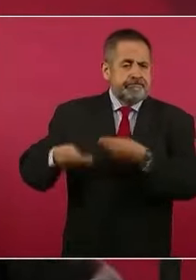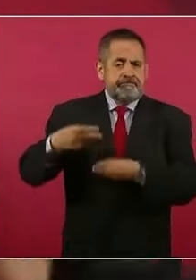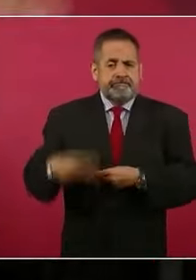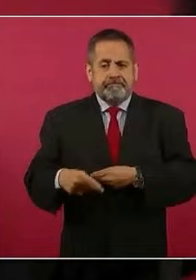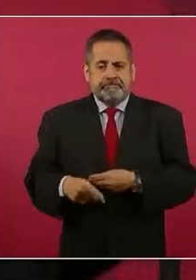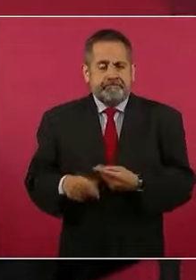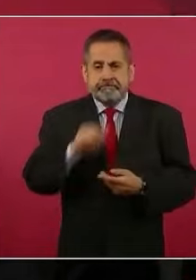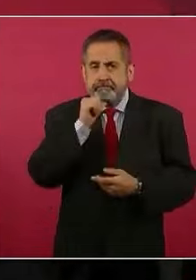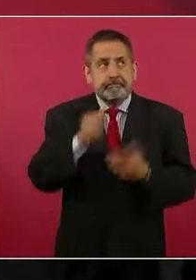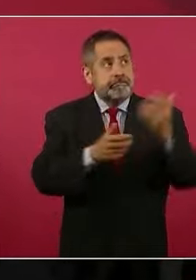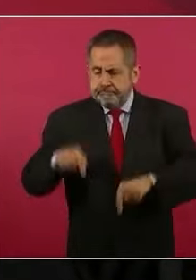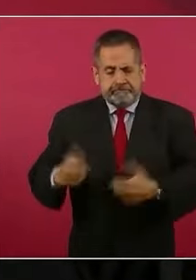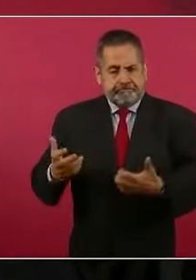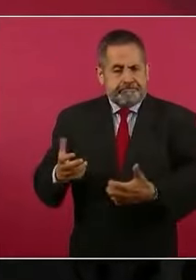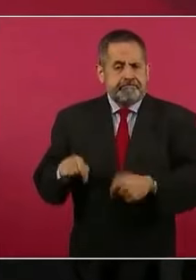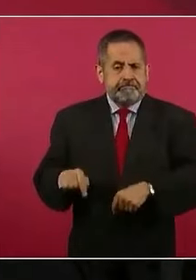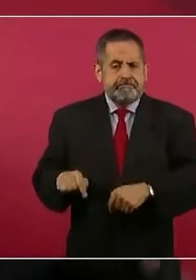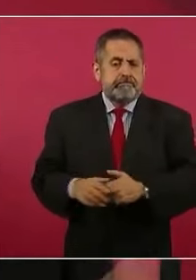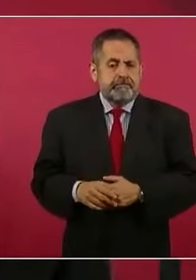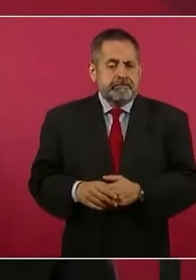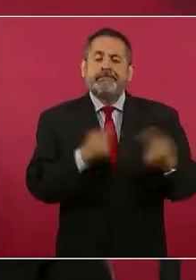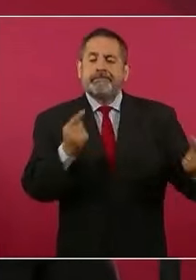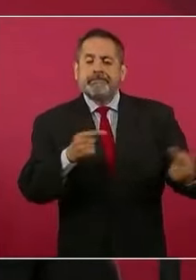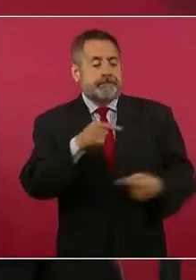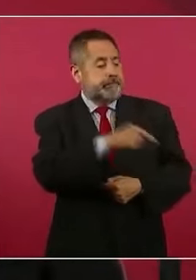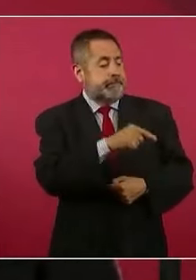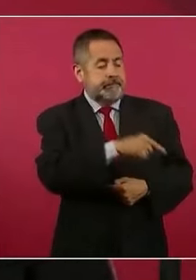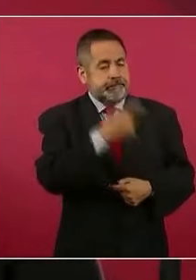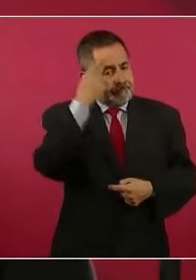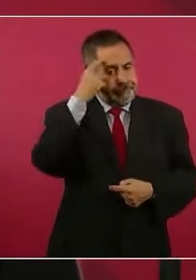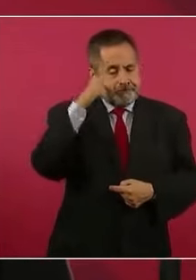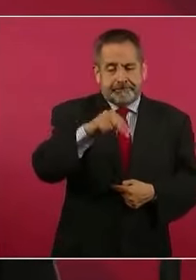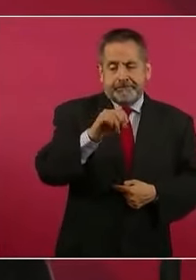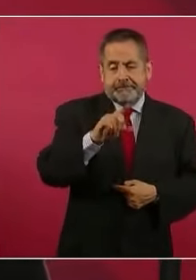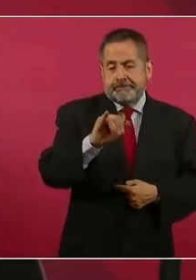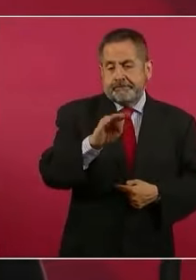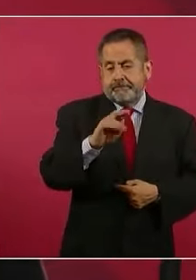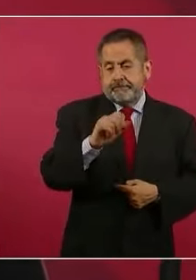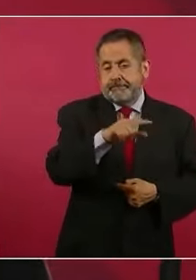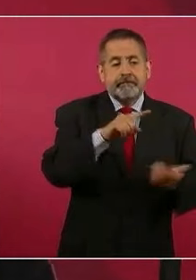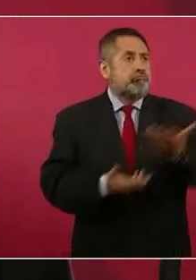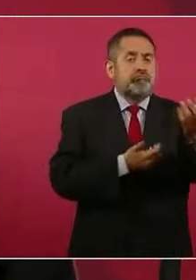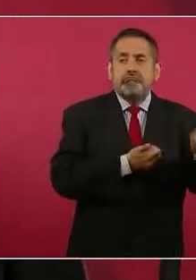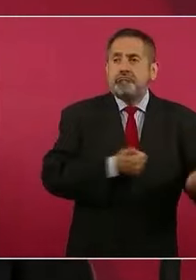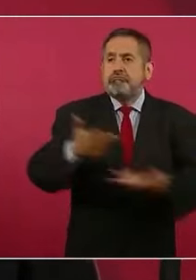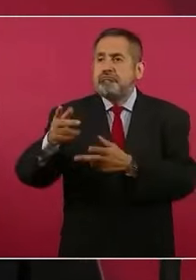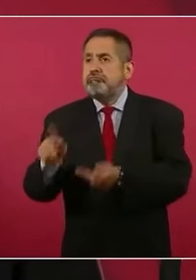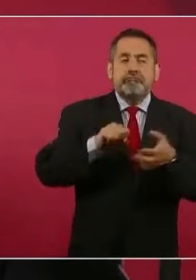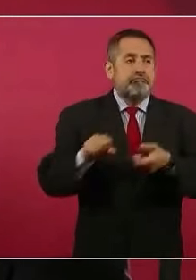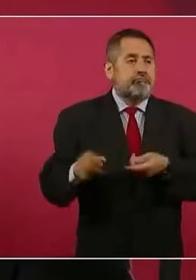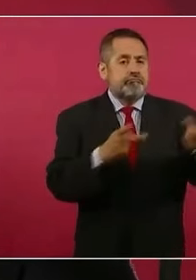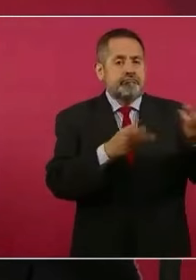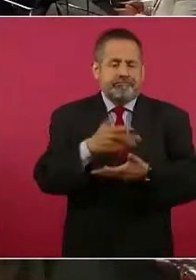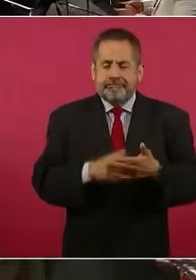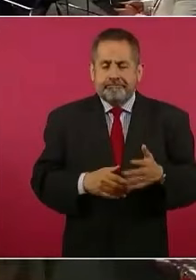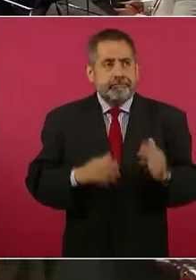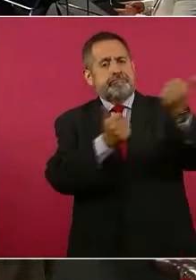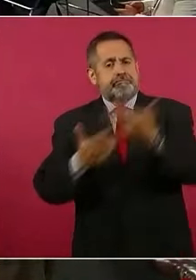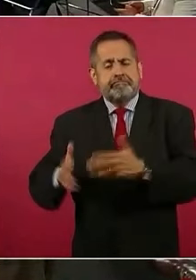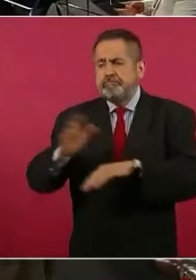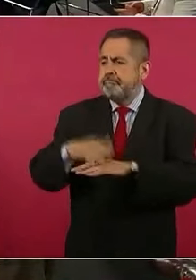digo que esto es contrario a la política neoliberal, porque para ellos, en un mundo globalizado, se puede comprar afuera,